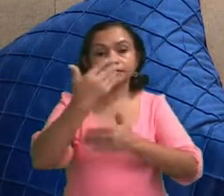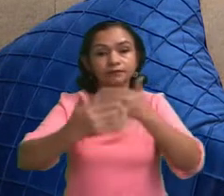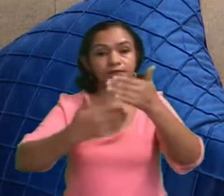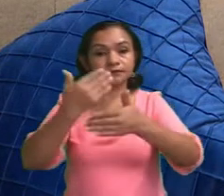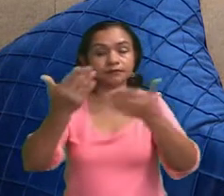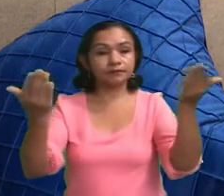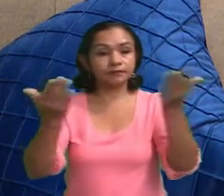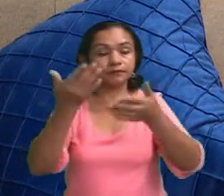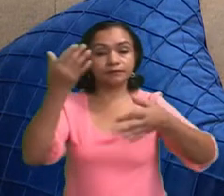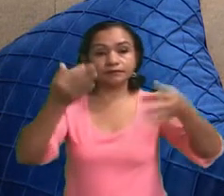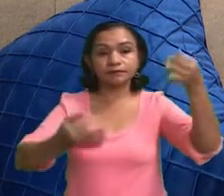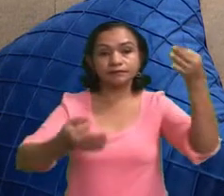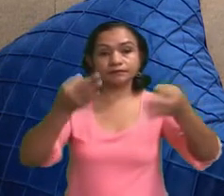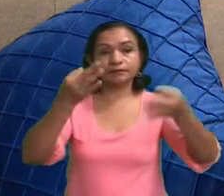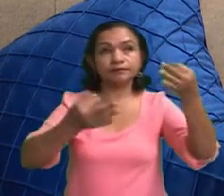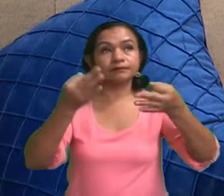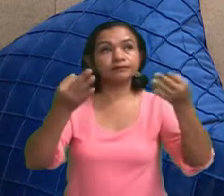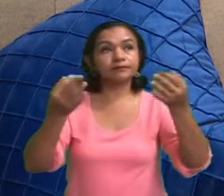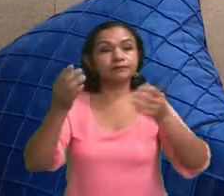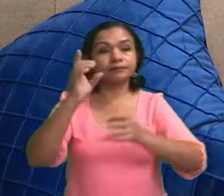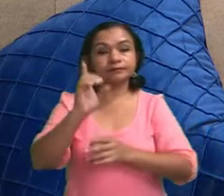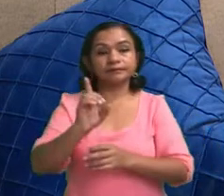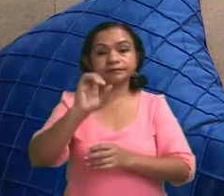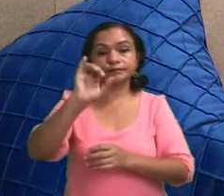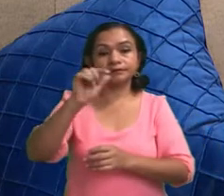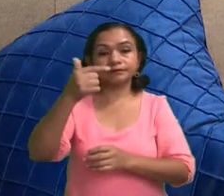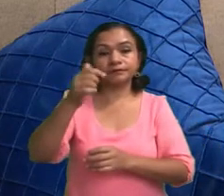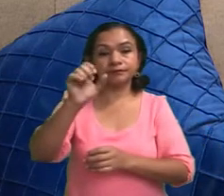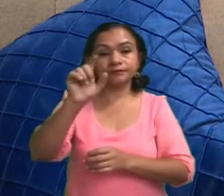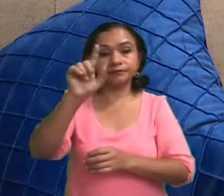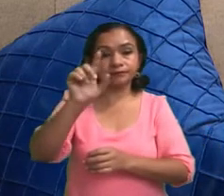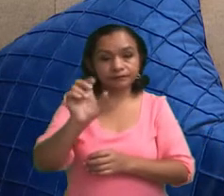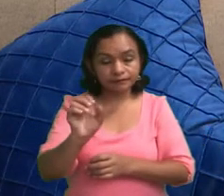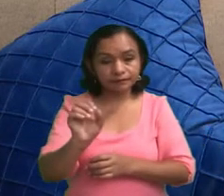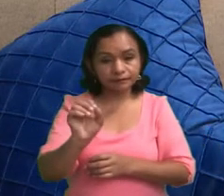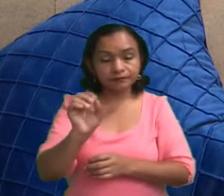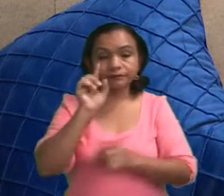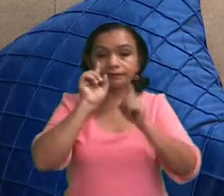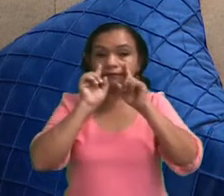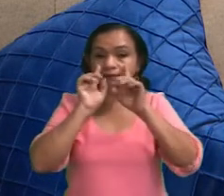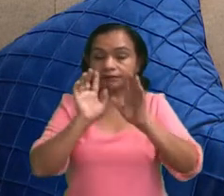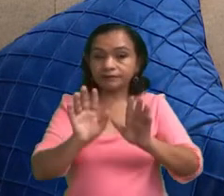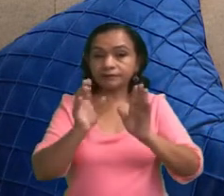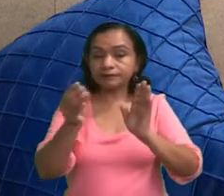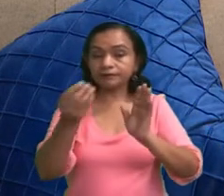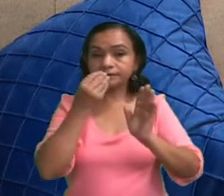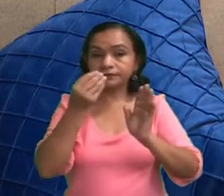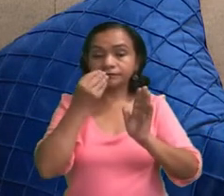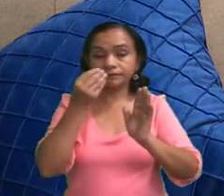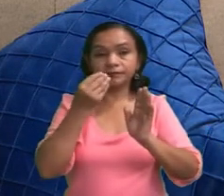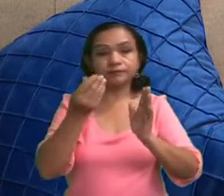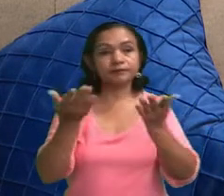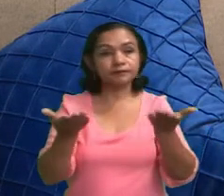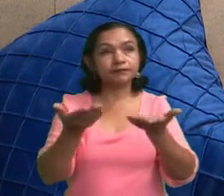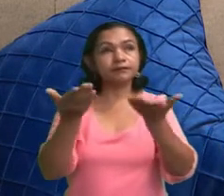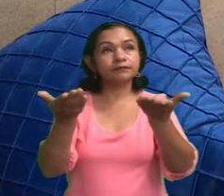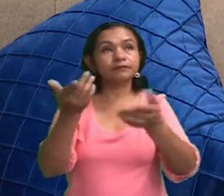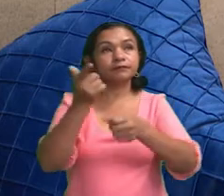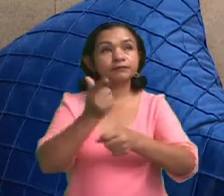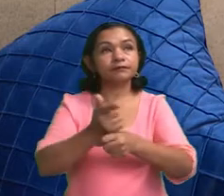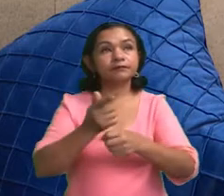andamiaje jurídico, la actualización del digesto jurídico nicaragüense en la materia de seguridad, soberanía alimentaria y nutricional. Adelante con el